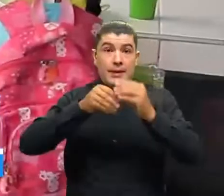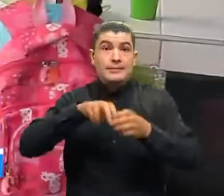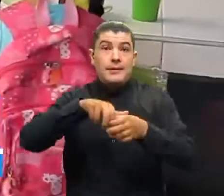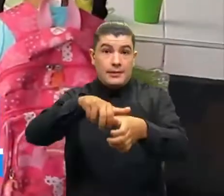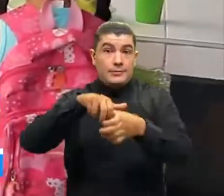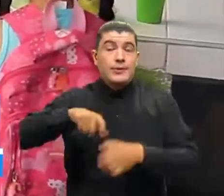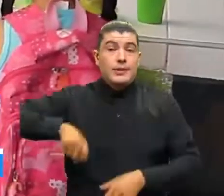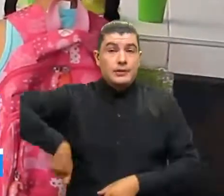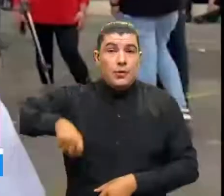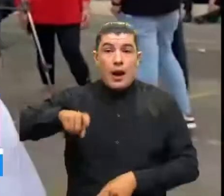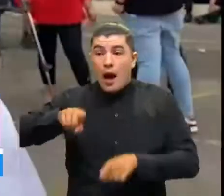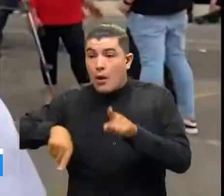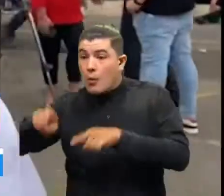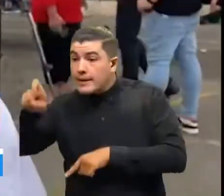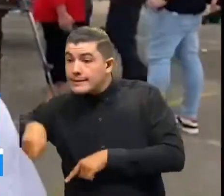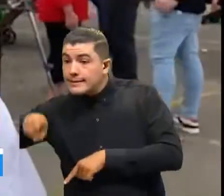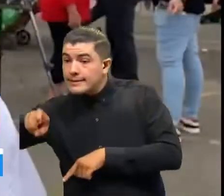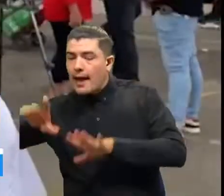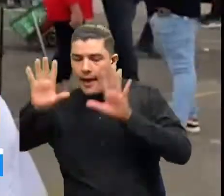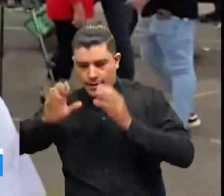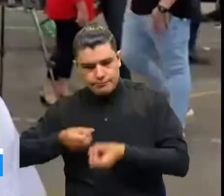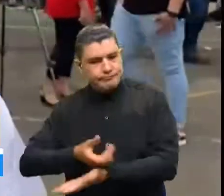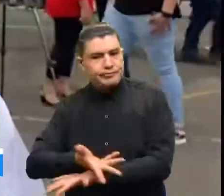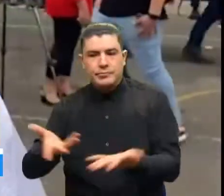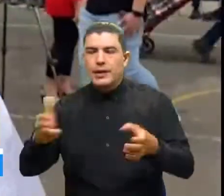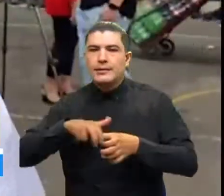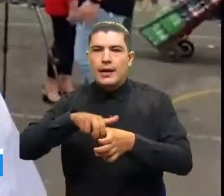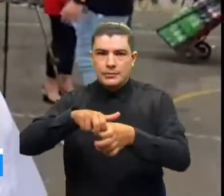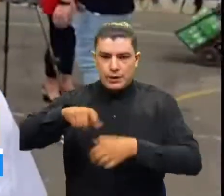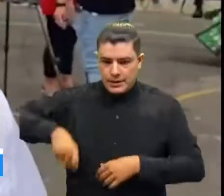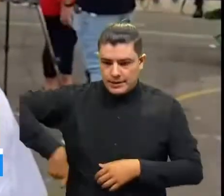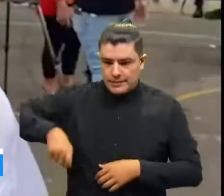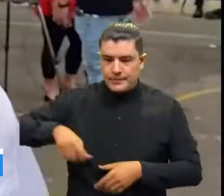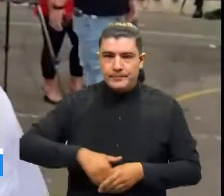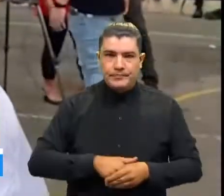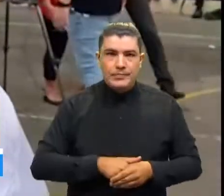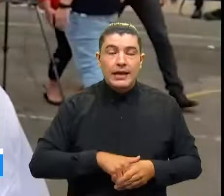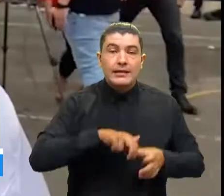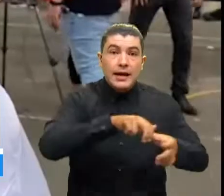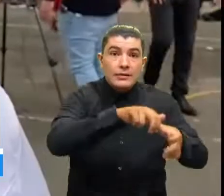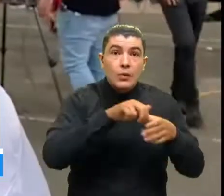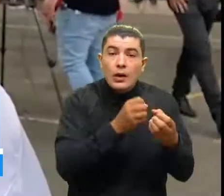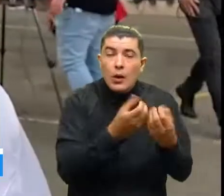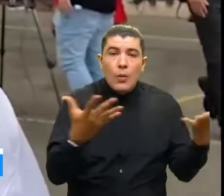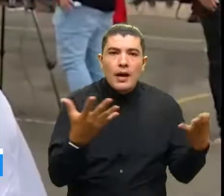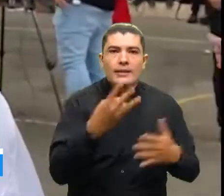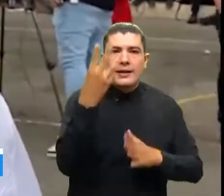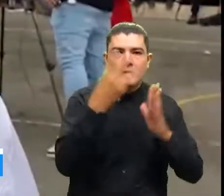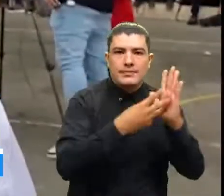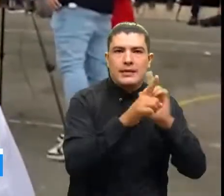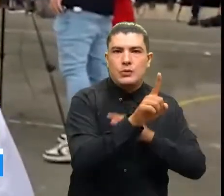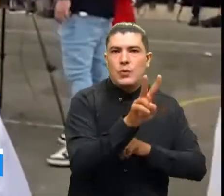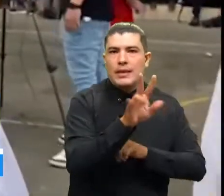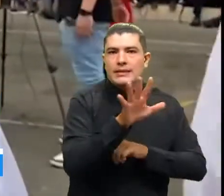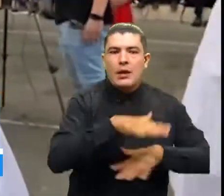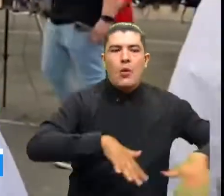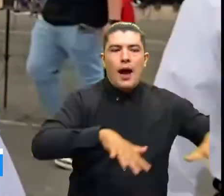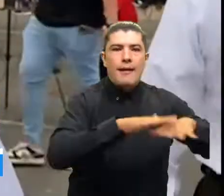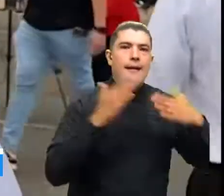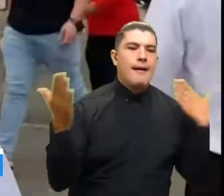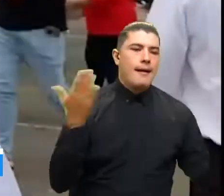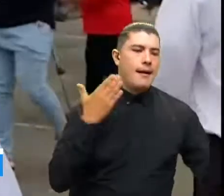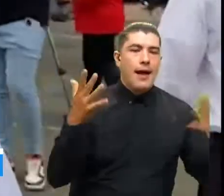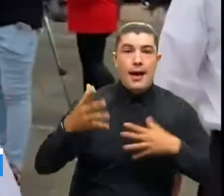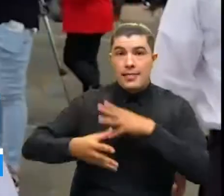requieran vamos a estar transportando 3 mil 125 estudiantes del sector rural y entregaremos 35